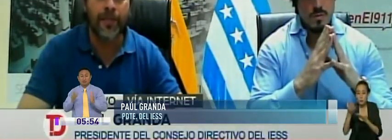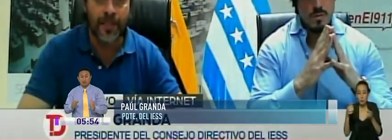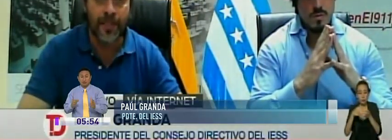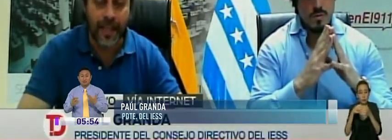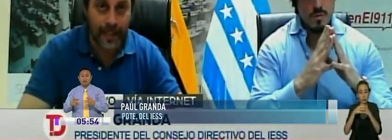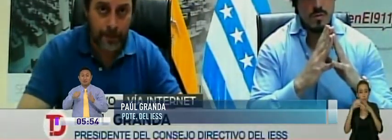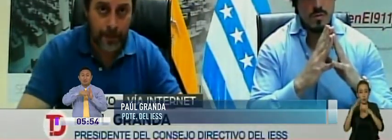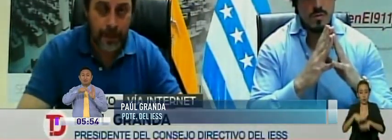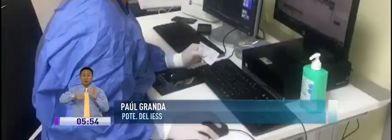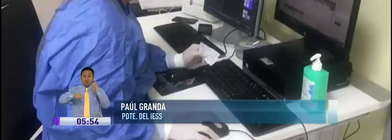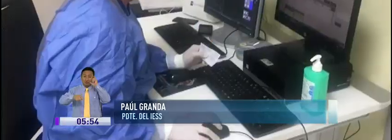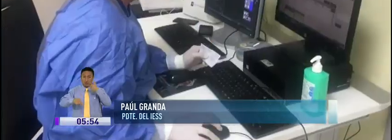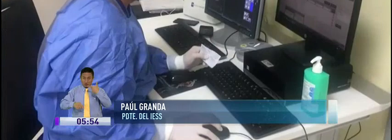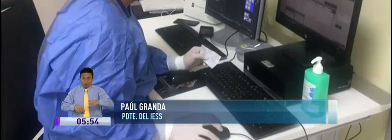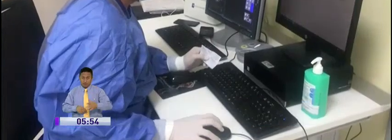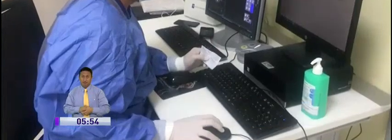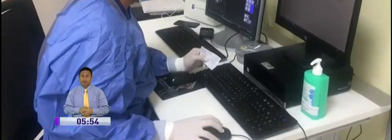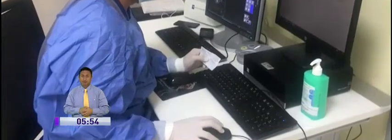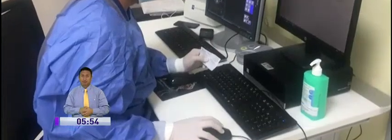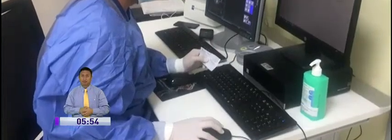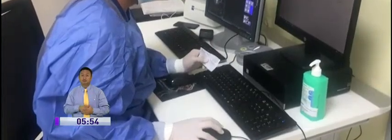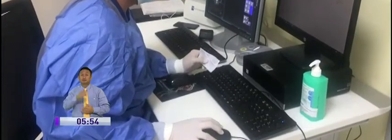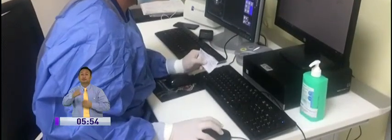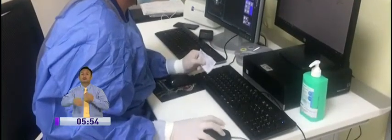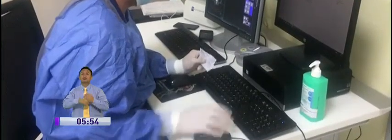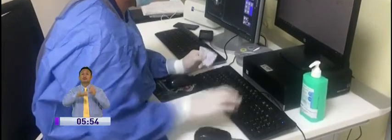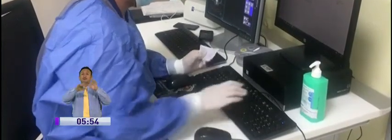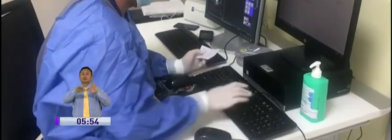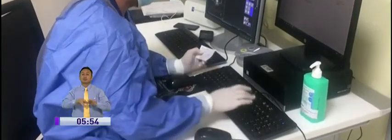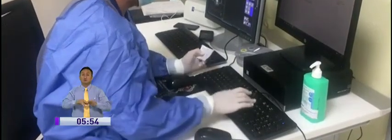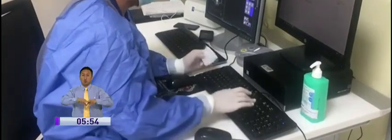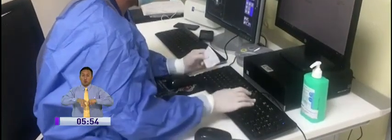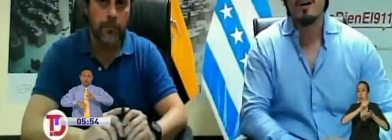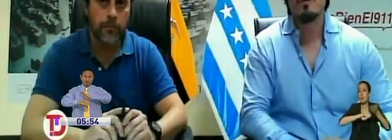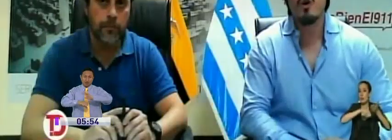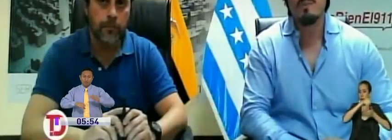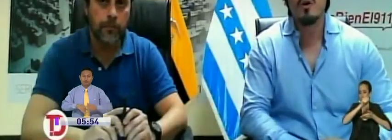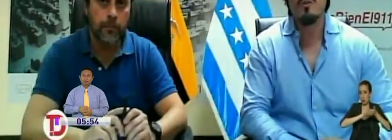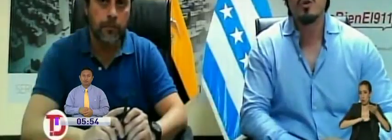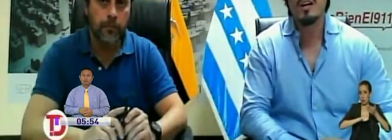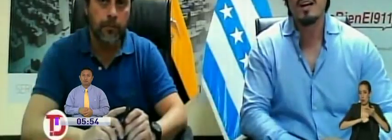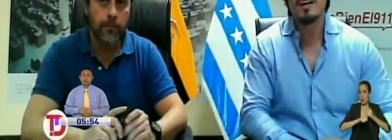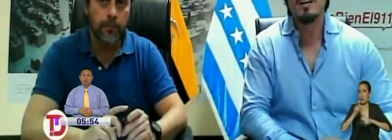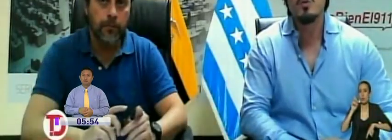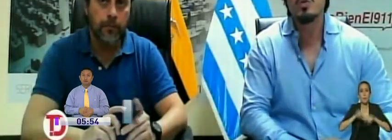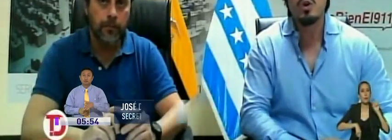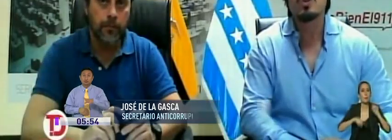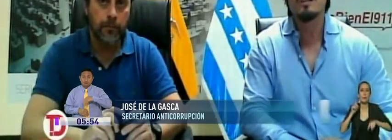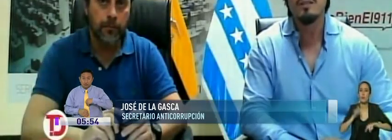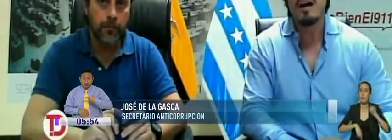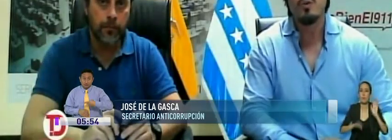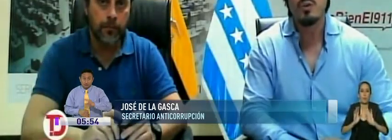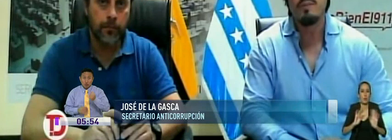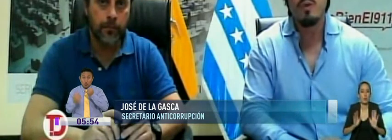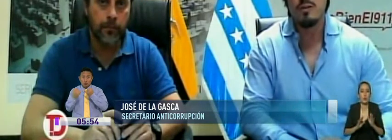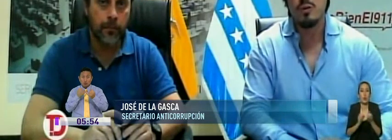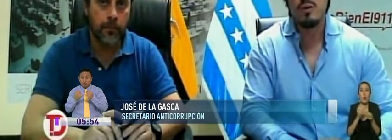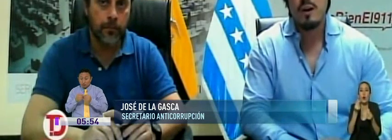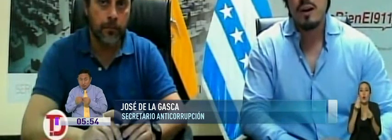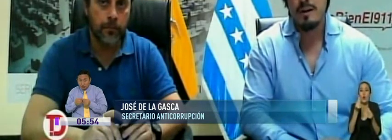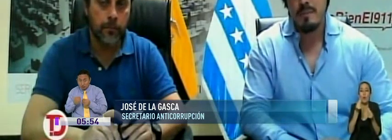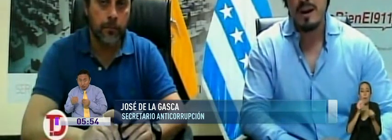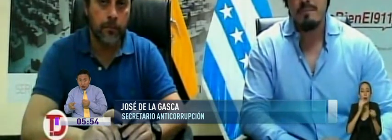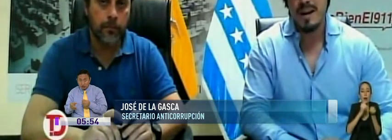como a la Fiscalía. A esto se ha sumado la Secretaría Anticorrupción. No podemos tolerar que ni un solo centavo